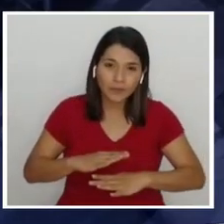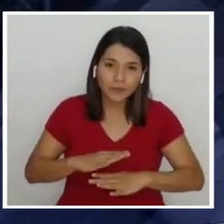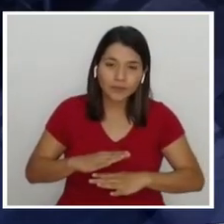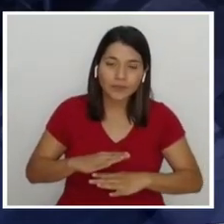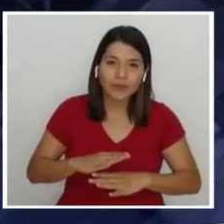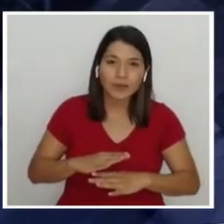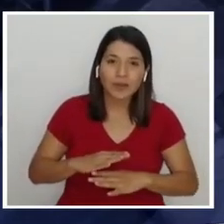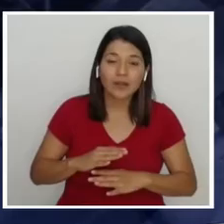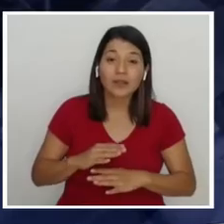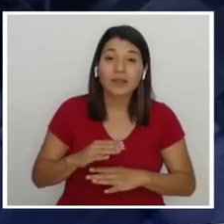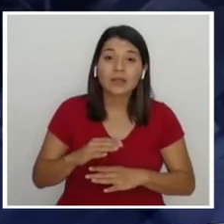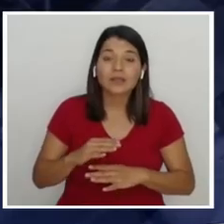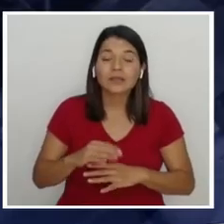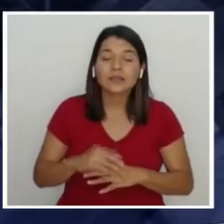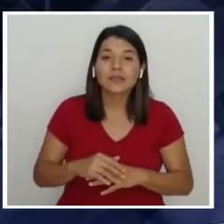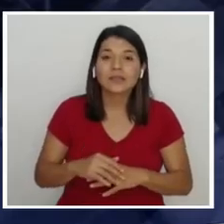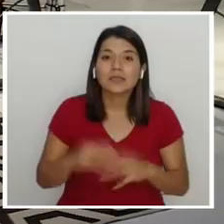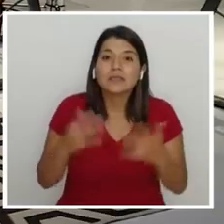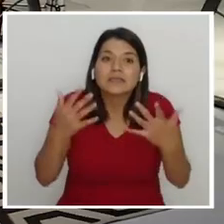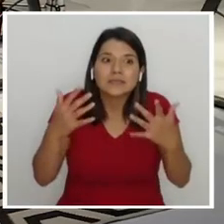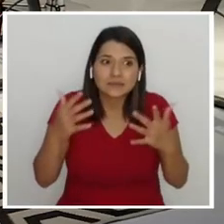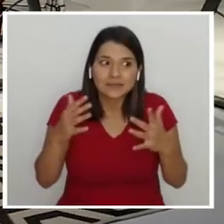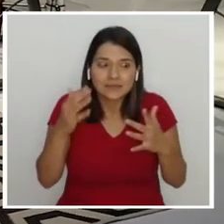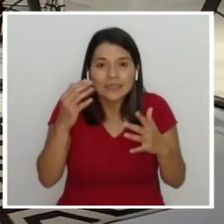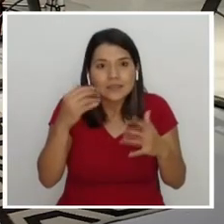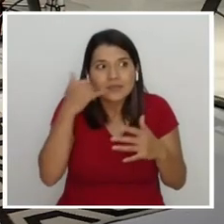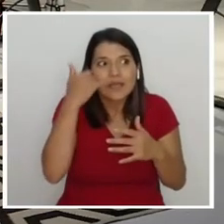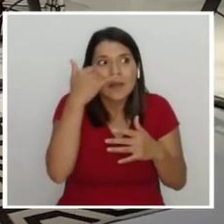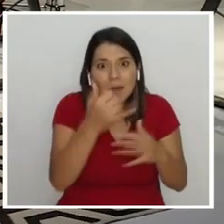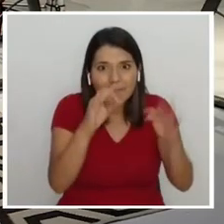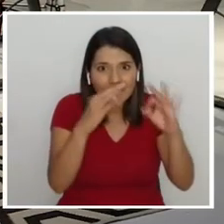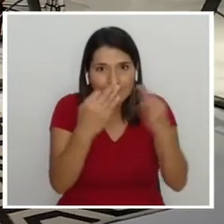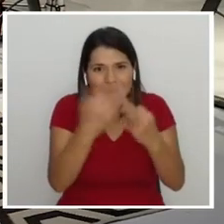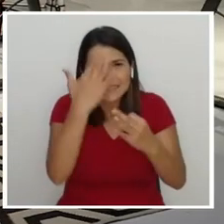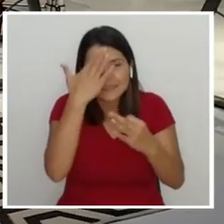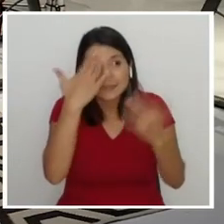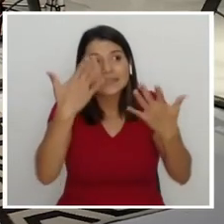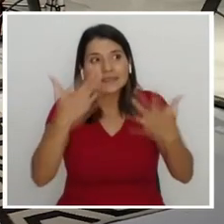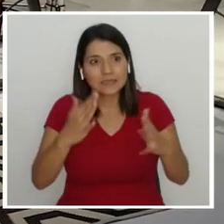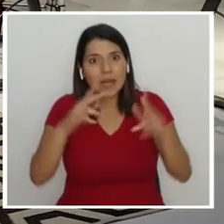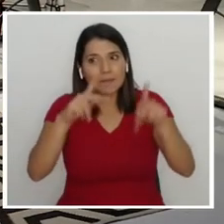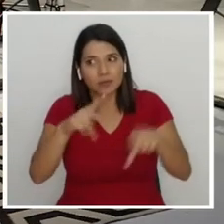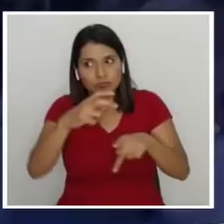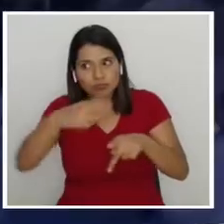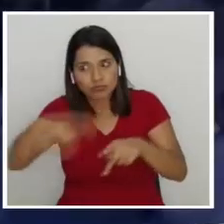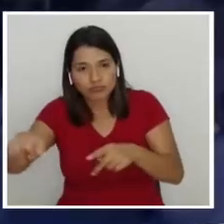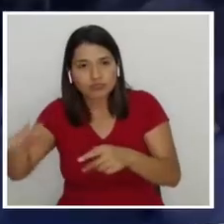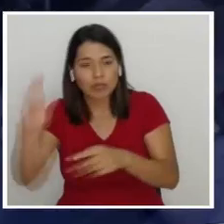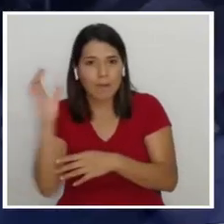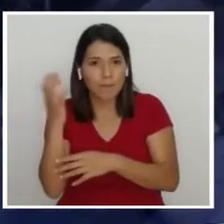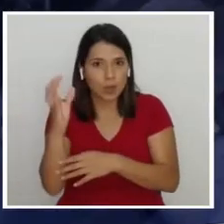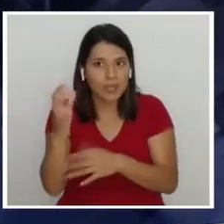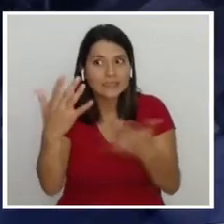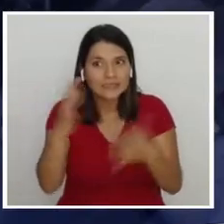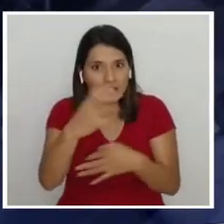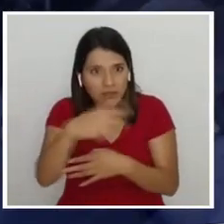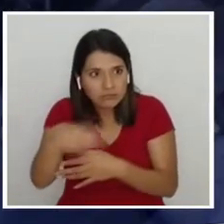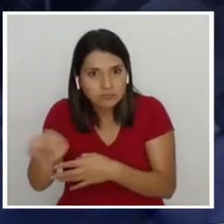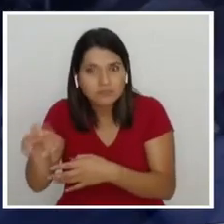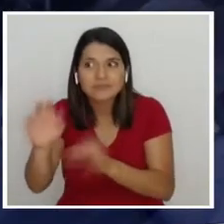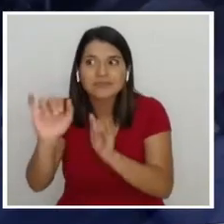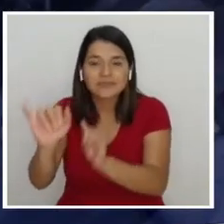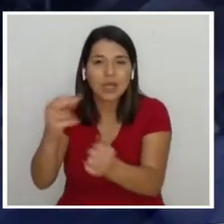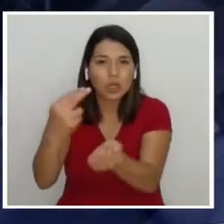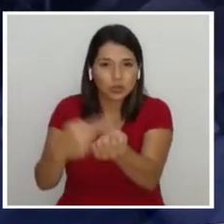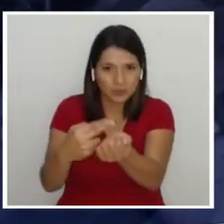centro hospitalario, ya iban en una ambulancia. Entonces, trabajamos en muchos frentes, en frentes de comunicación, en